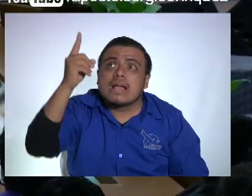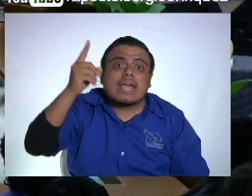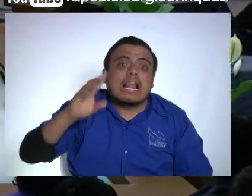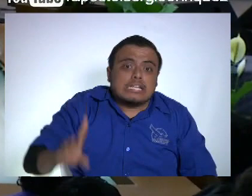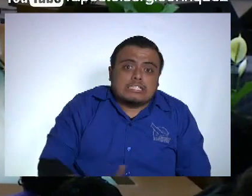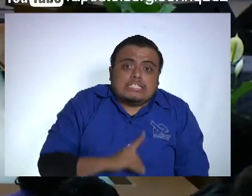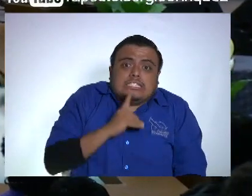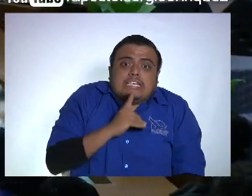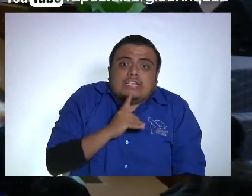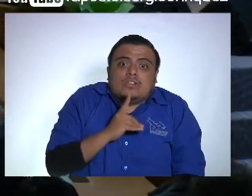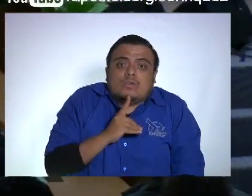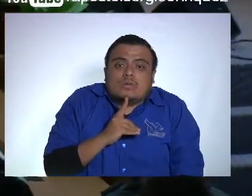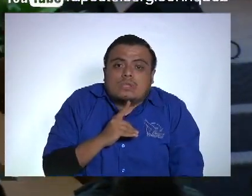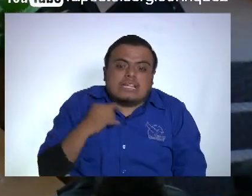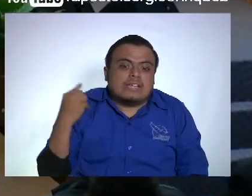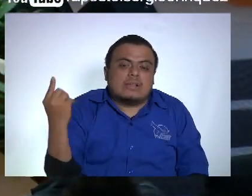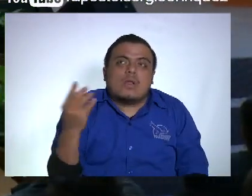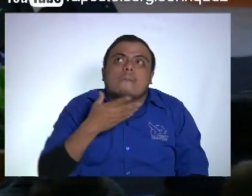mejor de nuestra vida.